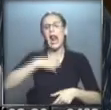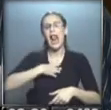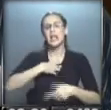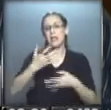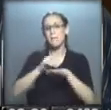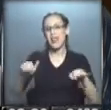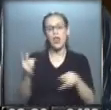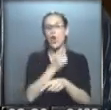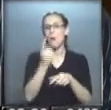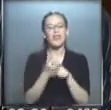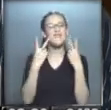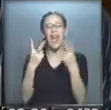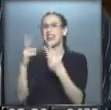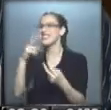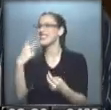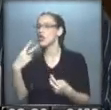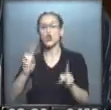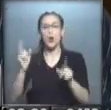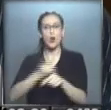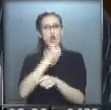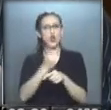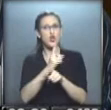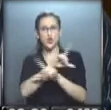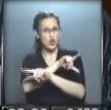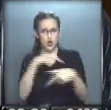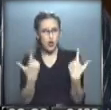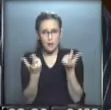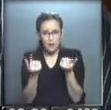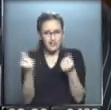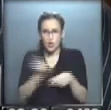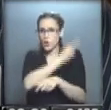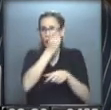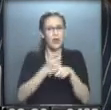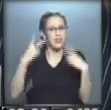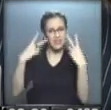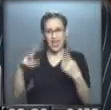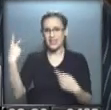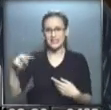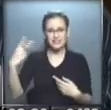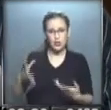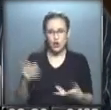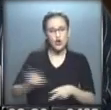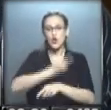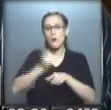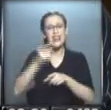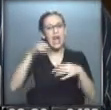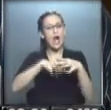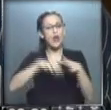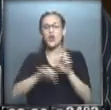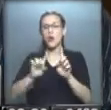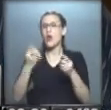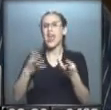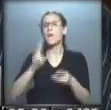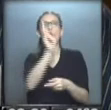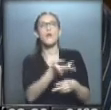turismo en el exterior, pero no porque no le dejaban comprar dólares, sino porque no tenía ingresos para hacer turismo en el exterior, y no pudiendo ahorrar, no porque no le dejaban ahorrar en